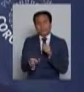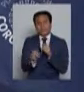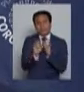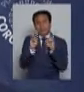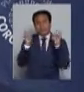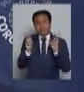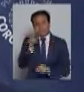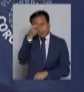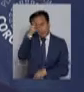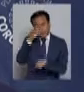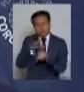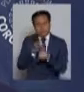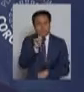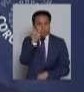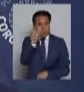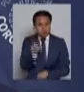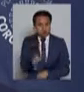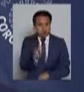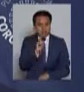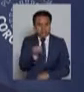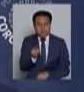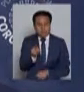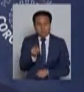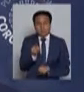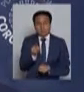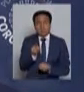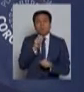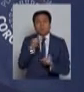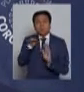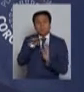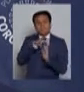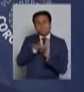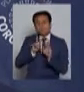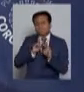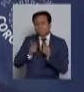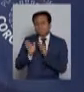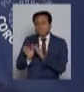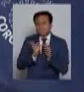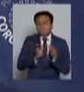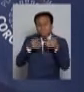cual sea la enfermedad que la persona tiene, cuál